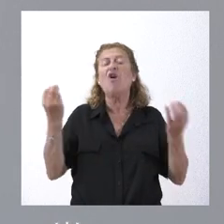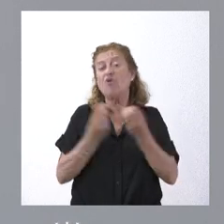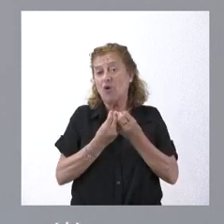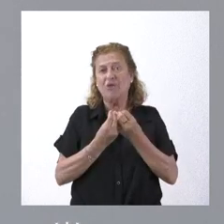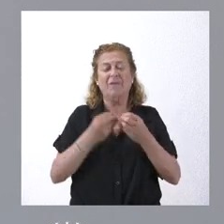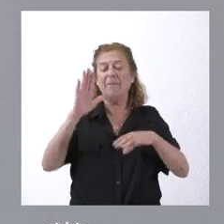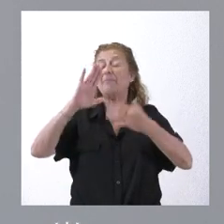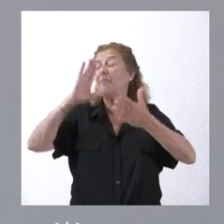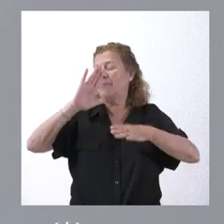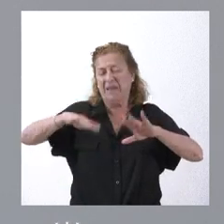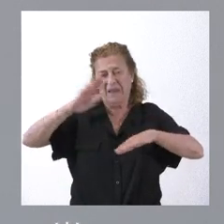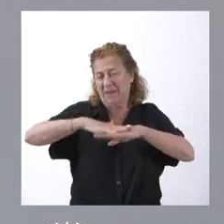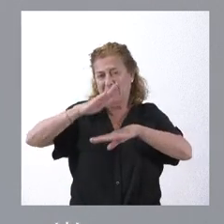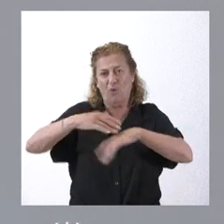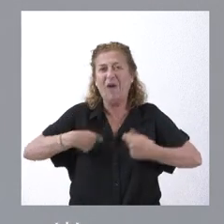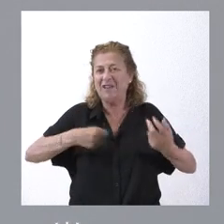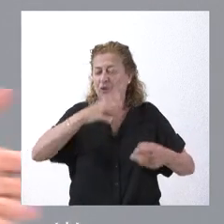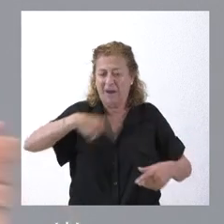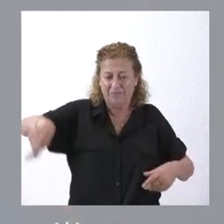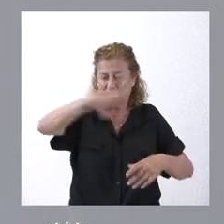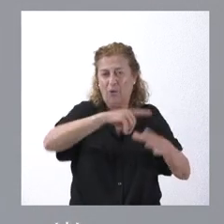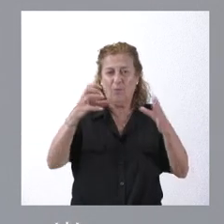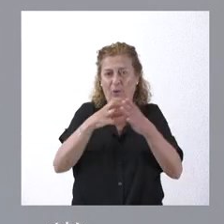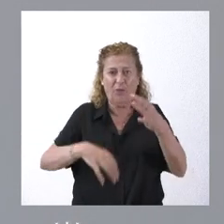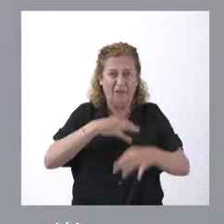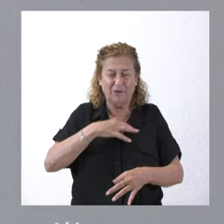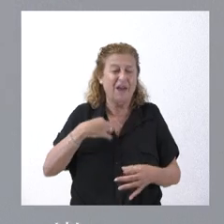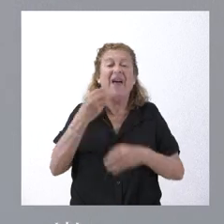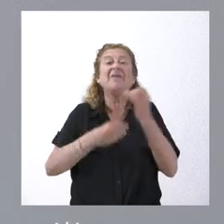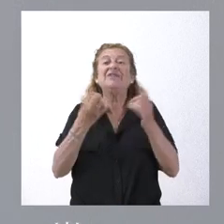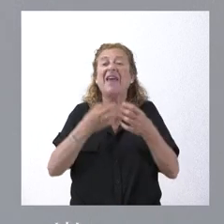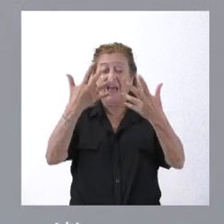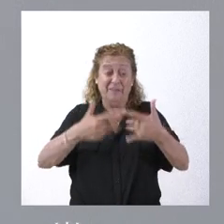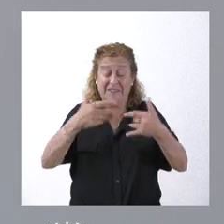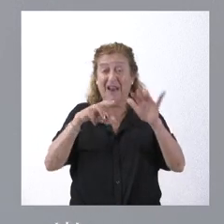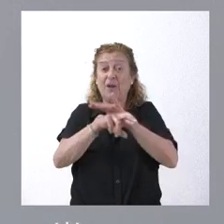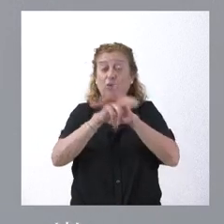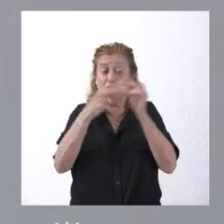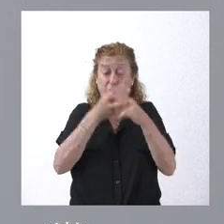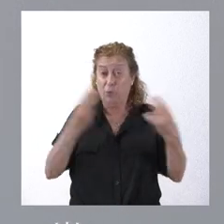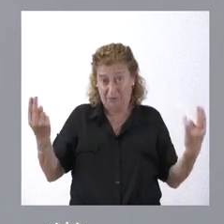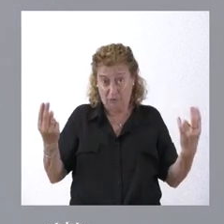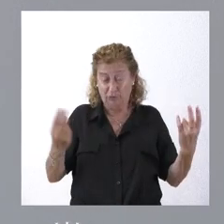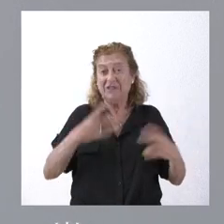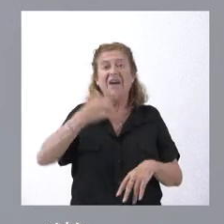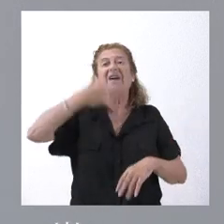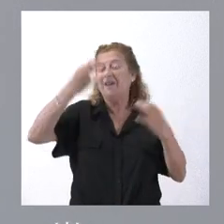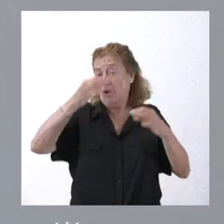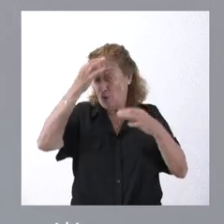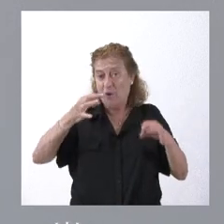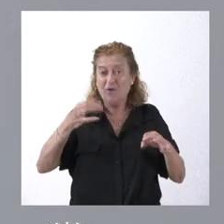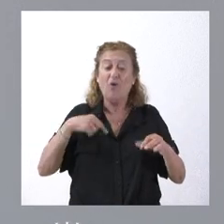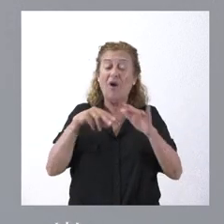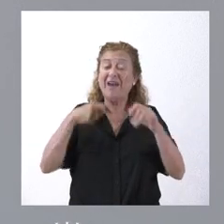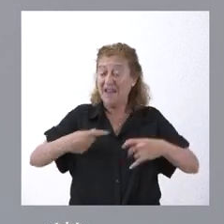menor gasto para el conjunto de los ciudadanos. Al fin y al cabo, lo que estamos haciendo es administrar recursos públicos. Es evidente que los gastos en los que ya hemos